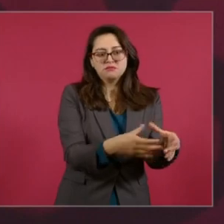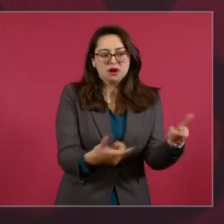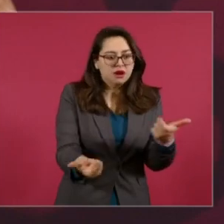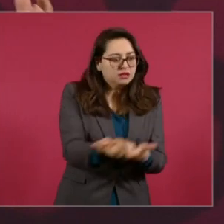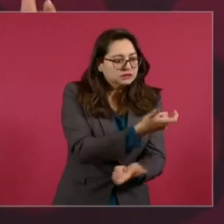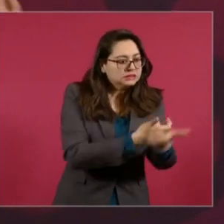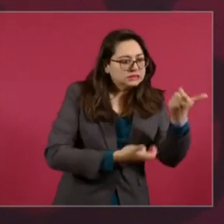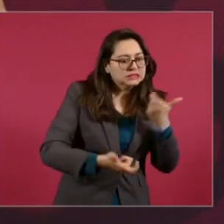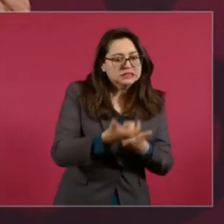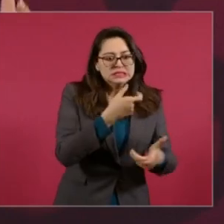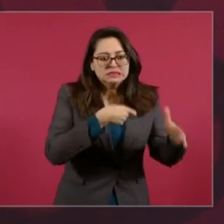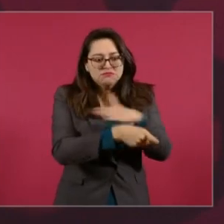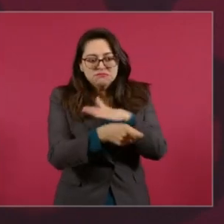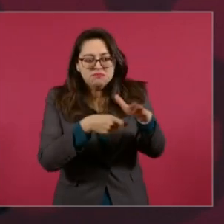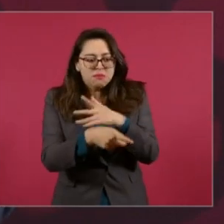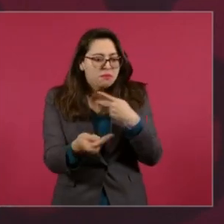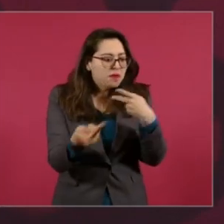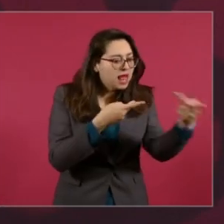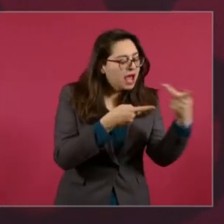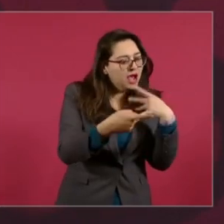echaron a andar todo un plan